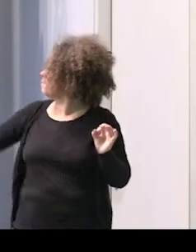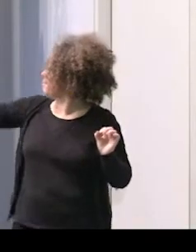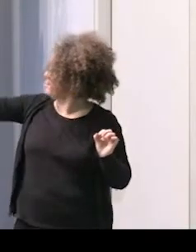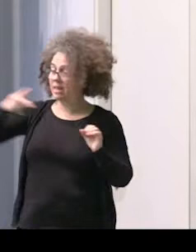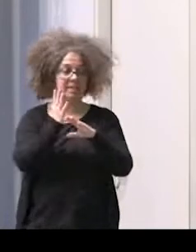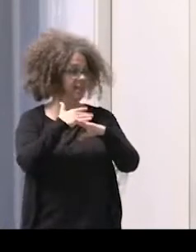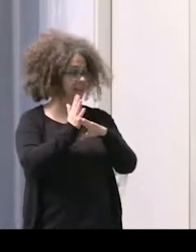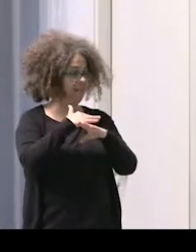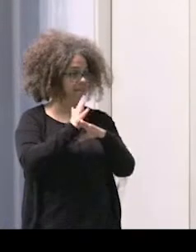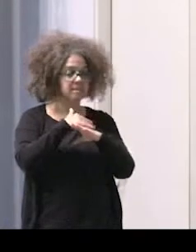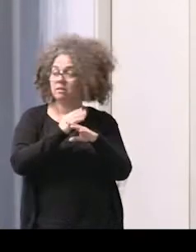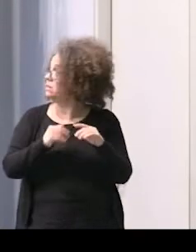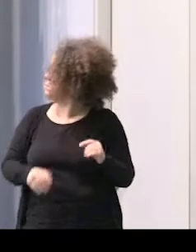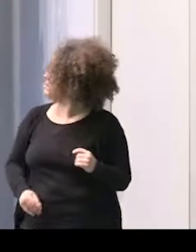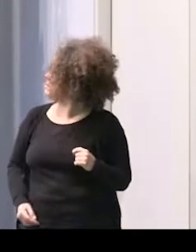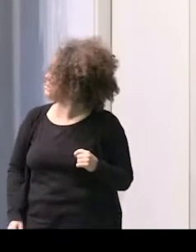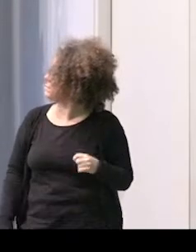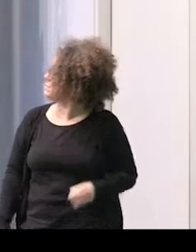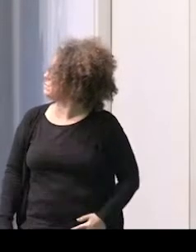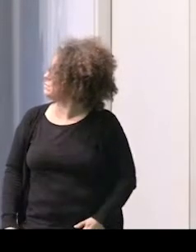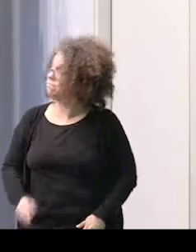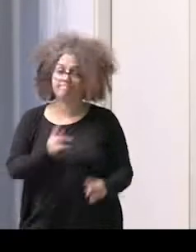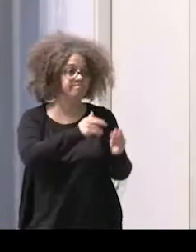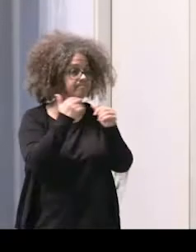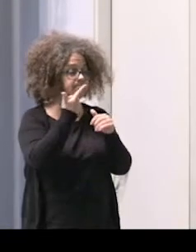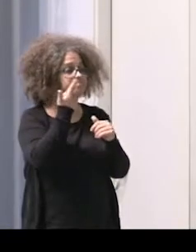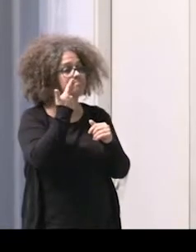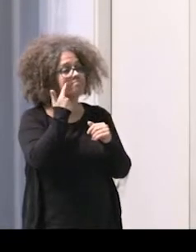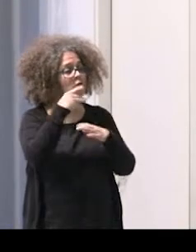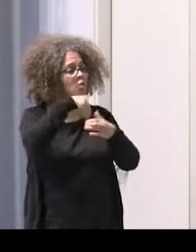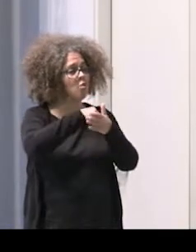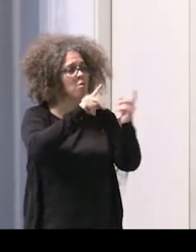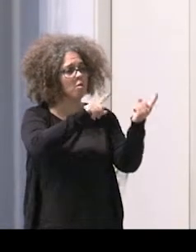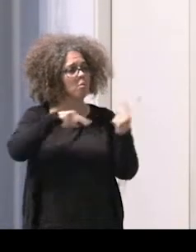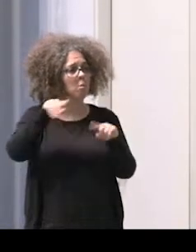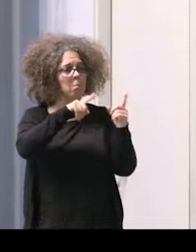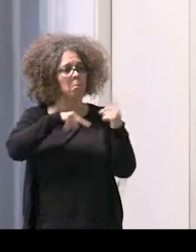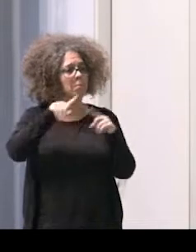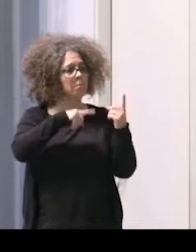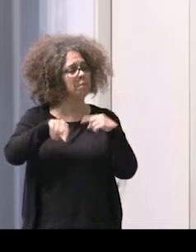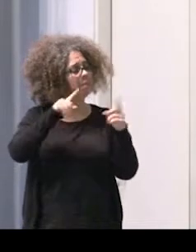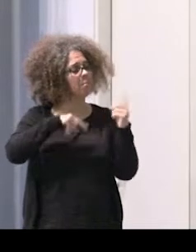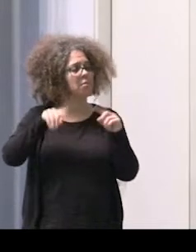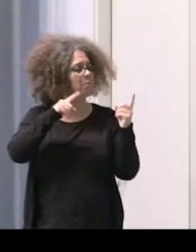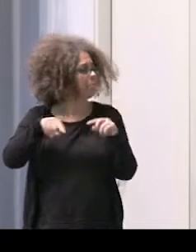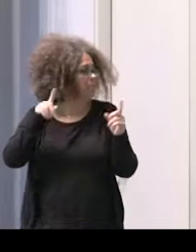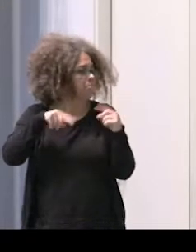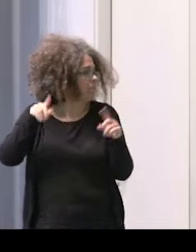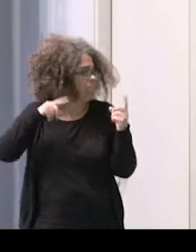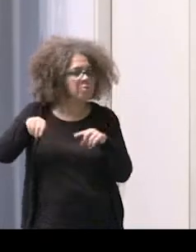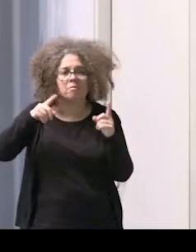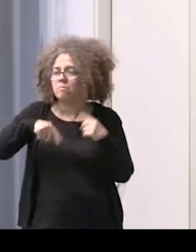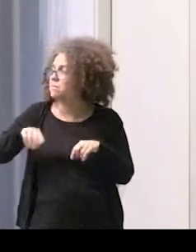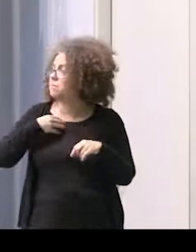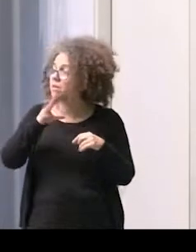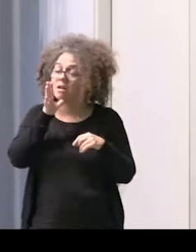externas, aquí, y se ve cómo la estimulación que entrega el implante es completamente independiente del reflejo. Con lo cual, si